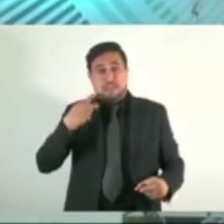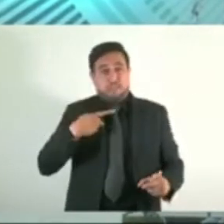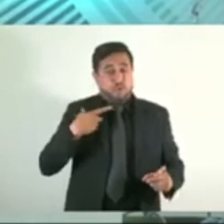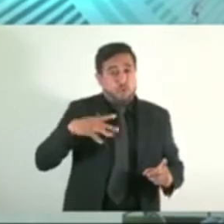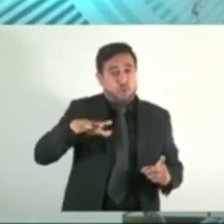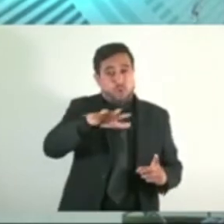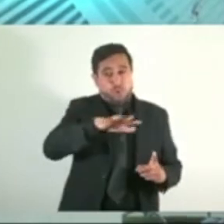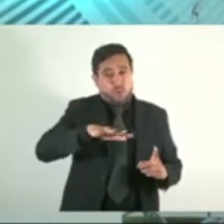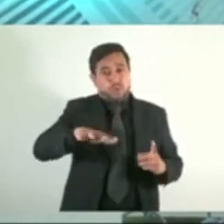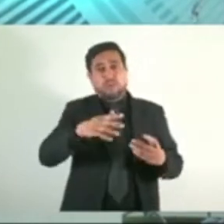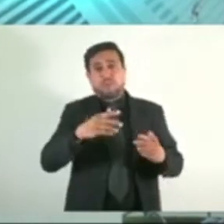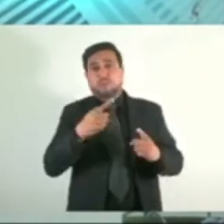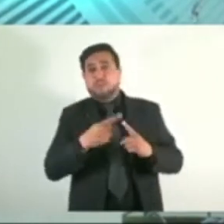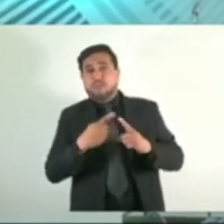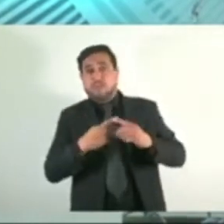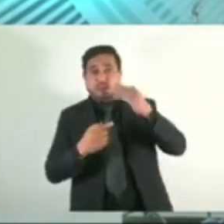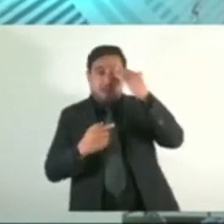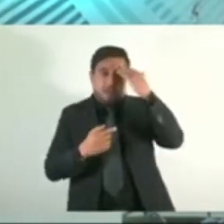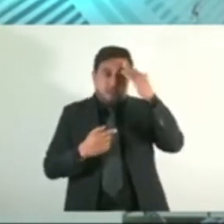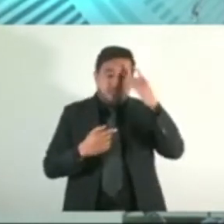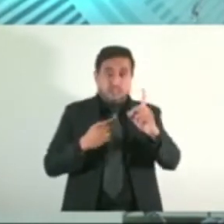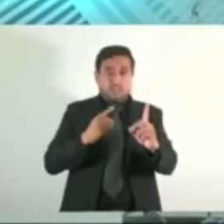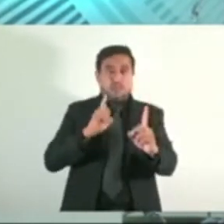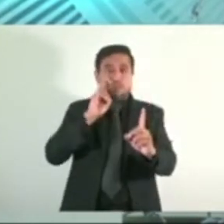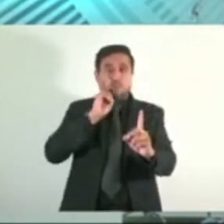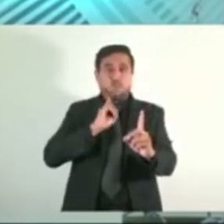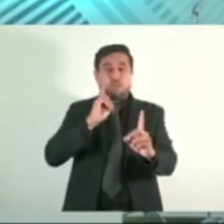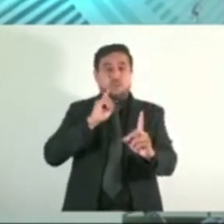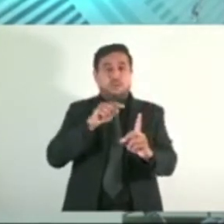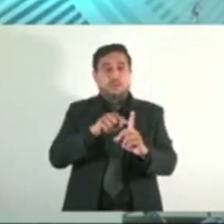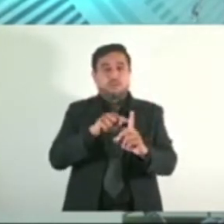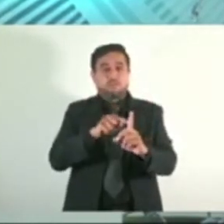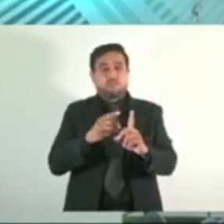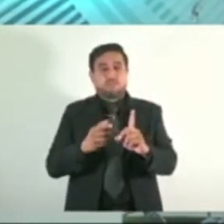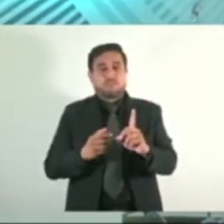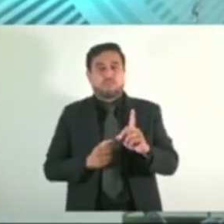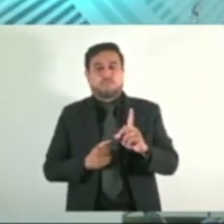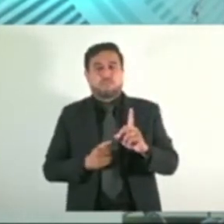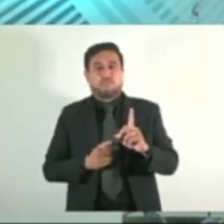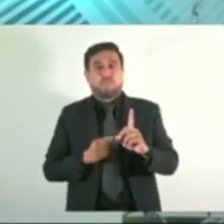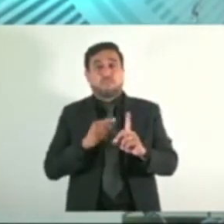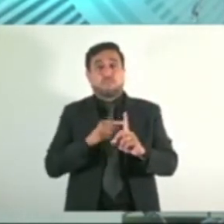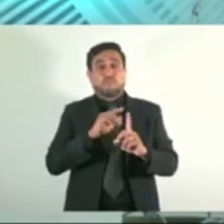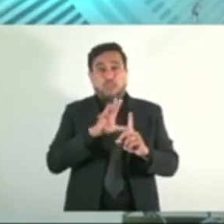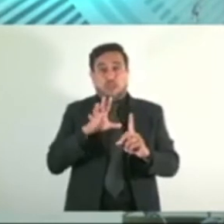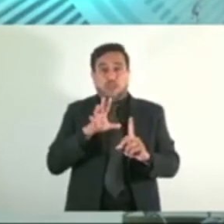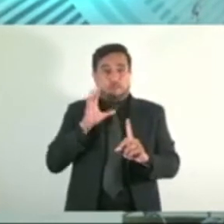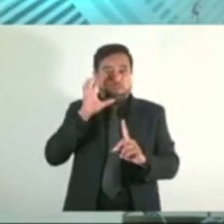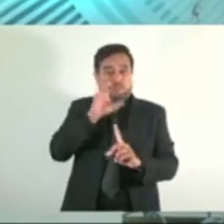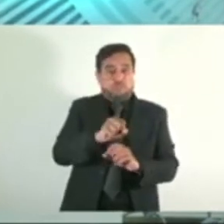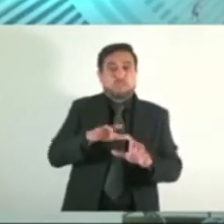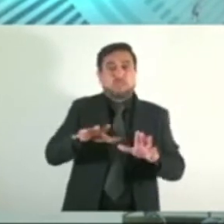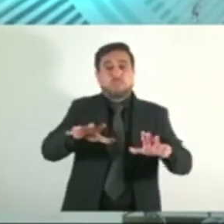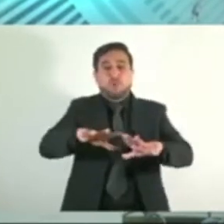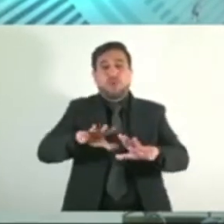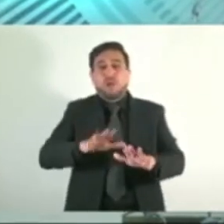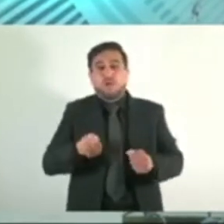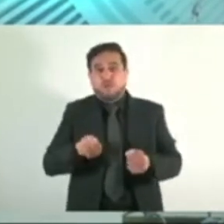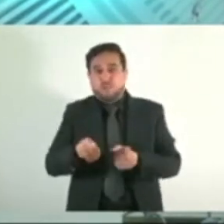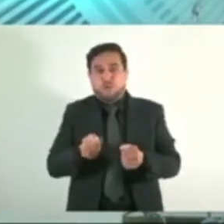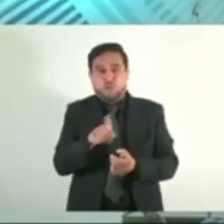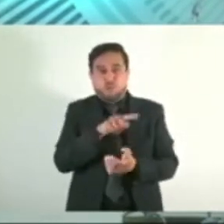y liderados por una mujer, pues se logra tomar el control del territorio. Por supuesto